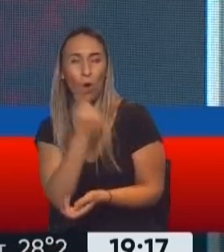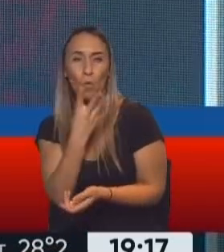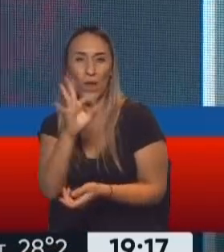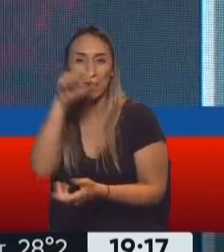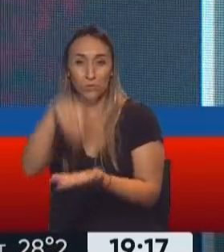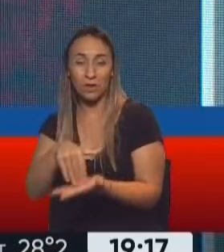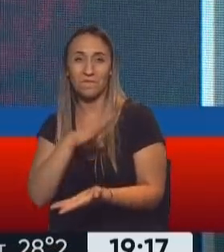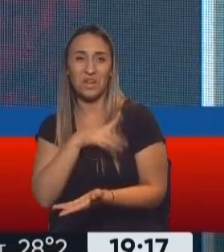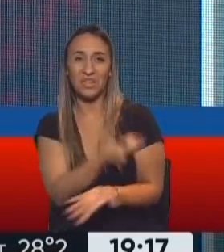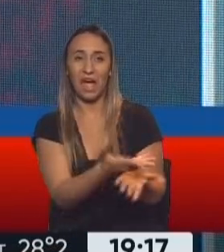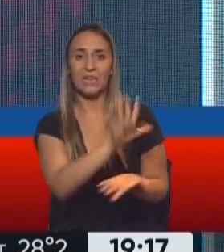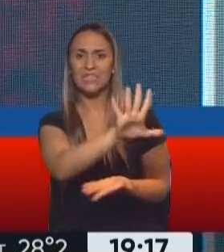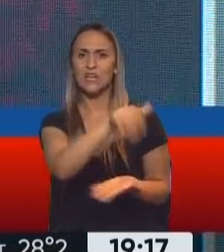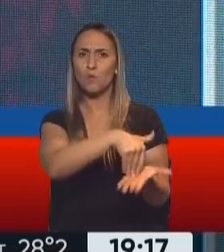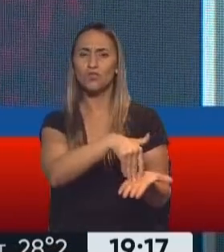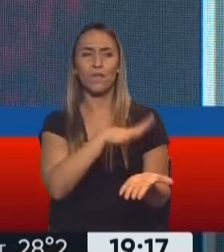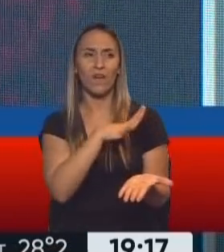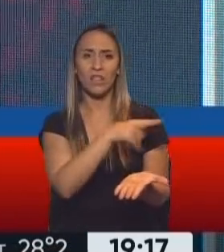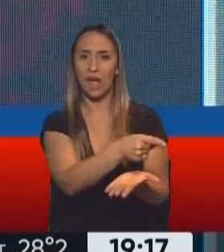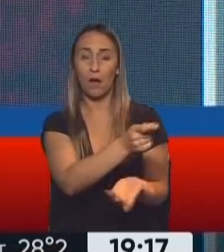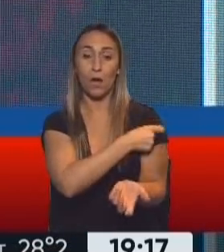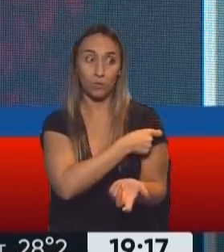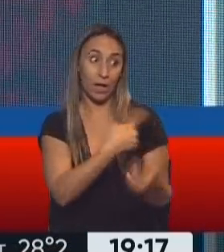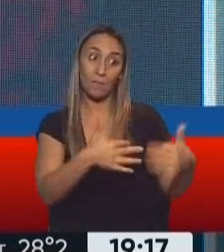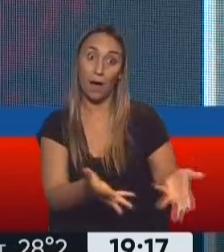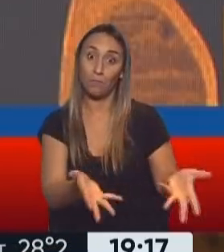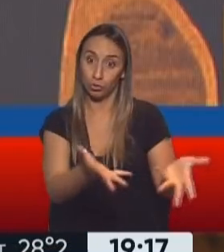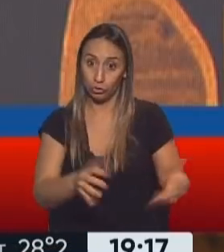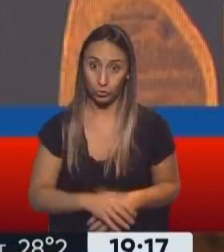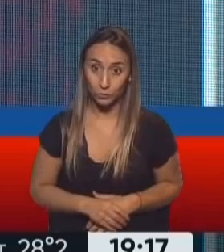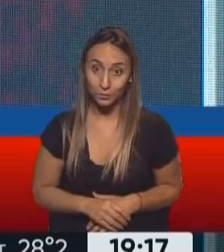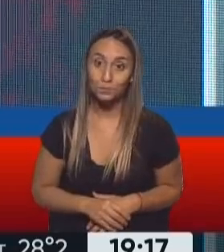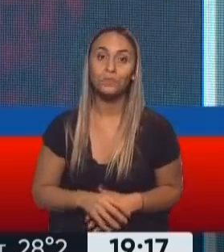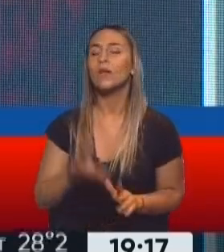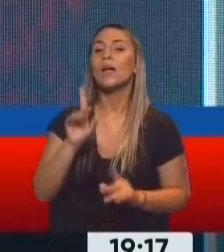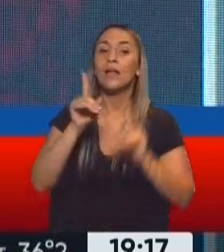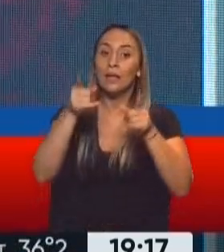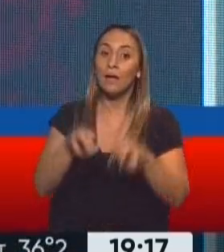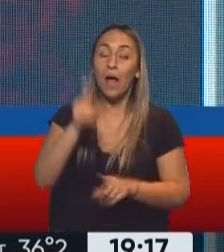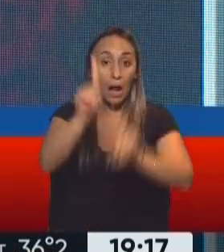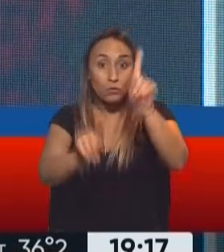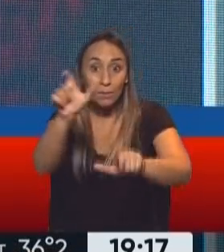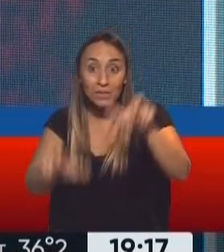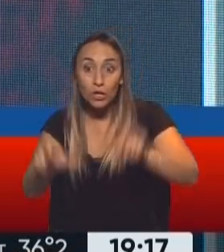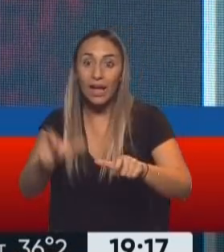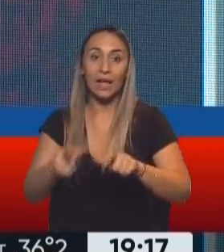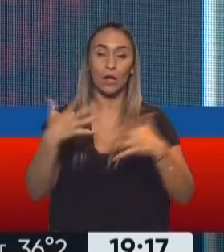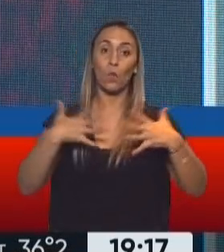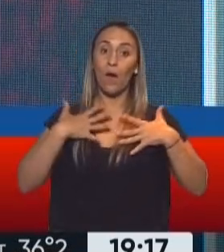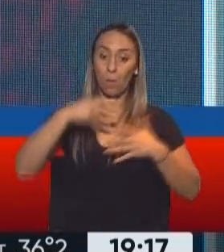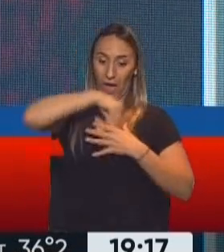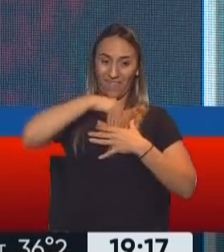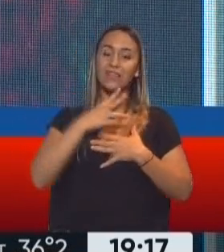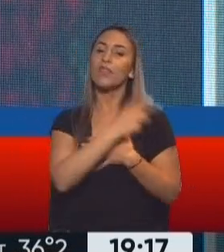que realmente acuda a vacunarse. Y aquellos pacientes que tienen algo que le debilite las defensas, que le debilite el sistema inmunitario, que puedan tener